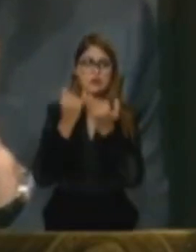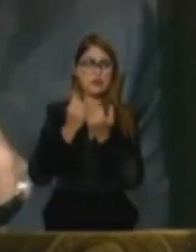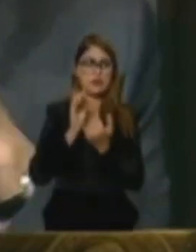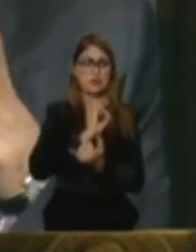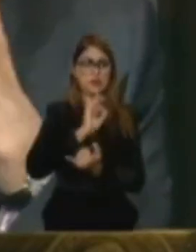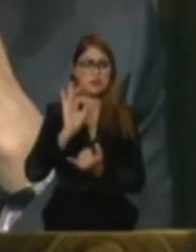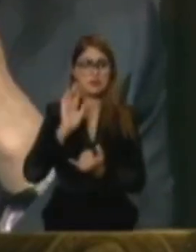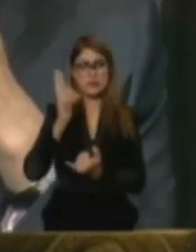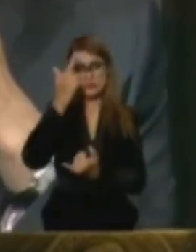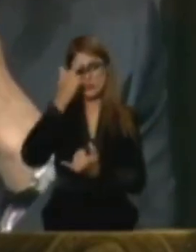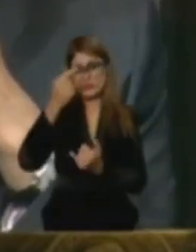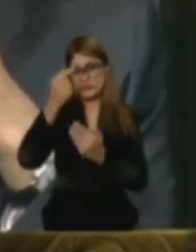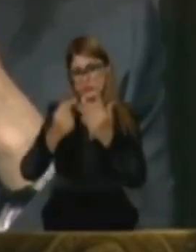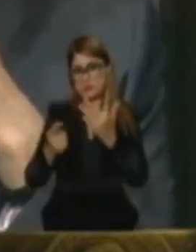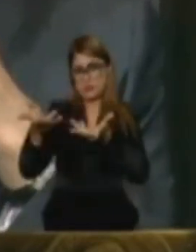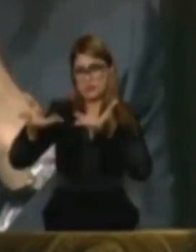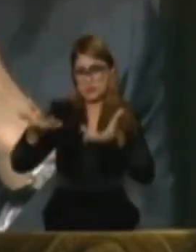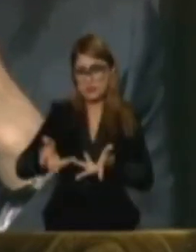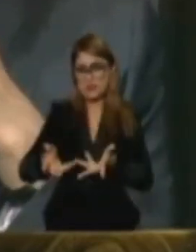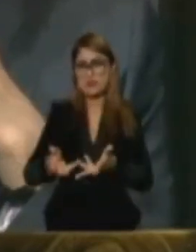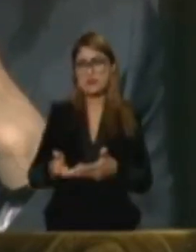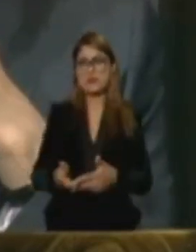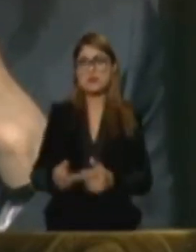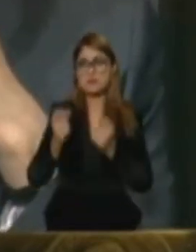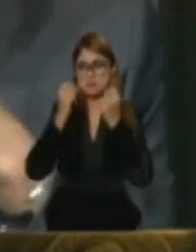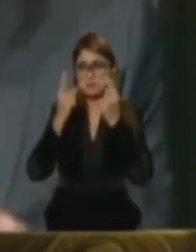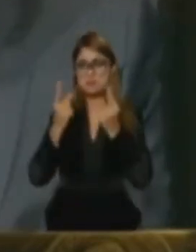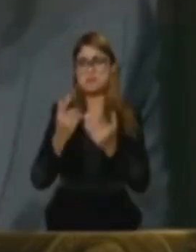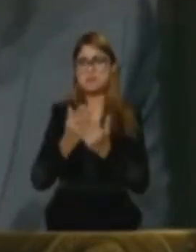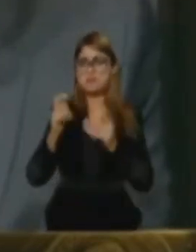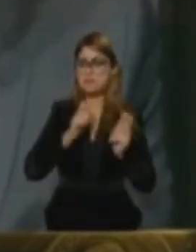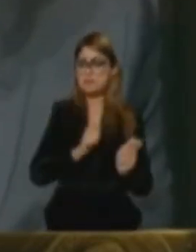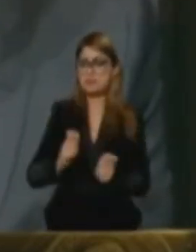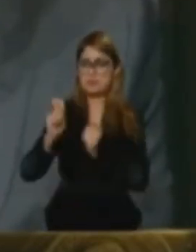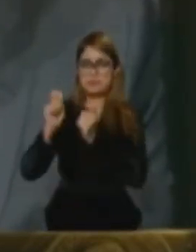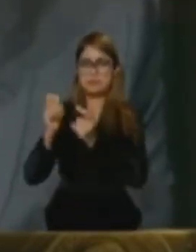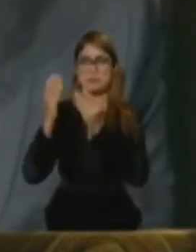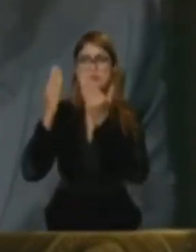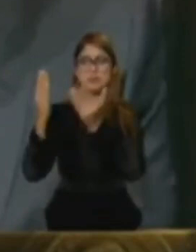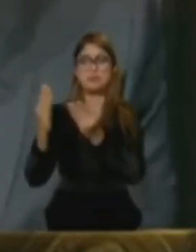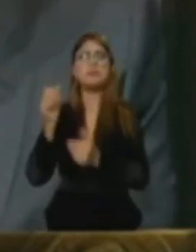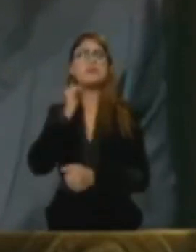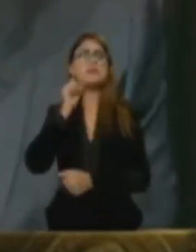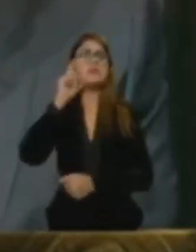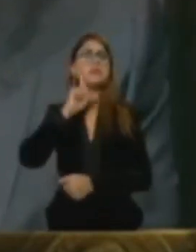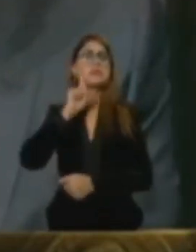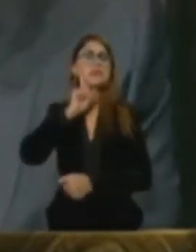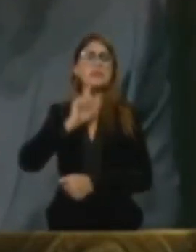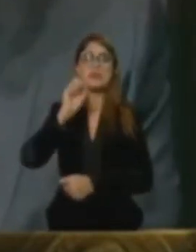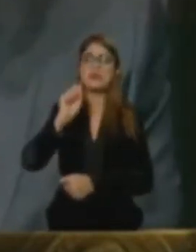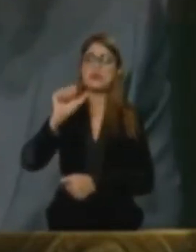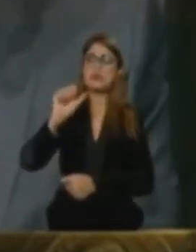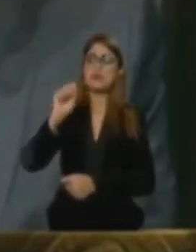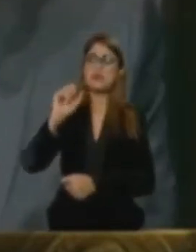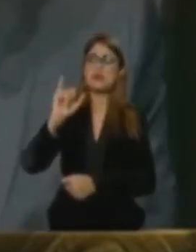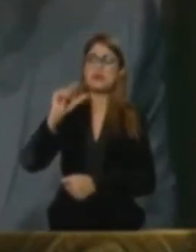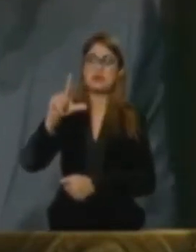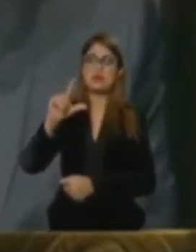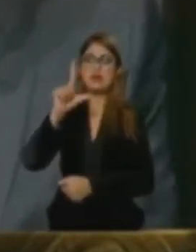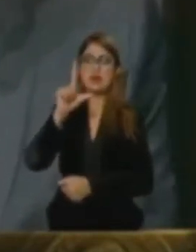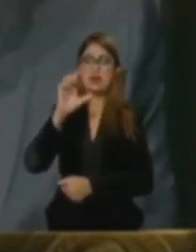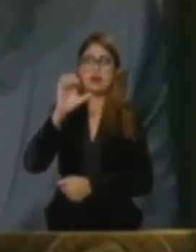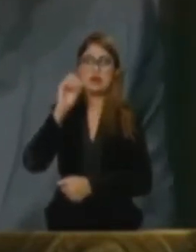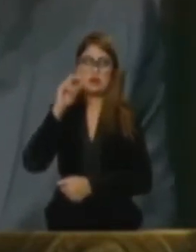méritos. Se concede el uso de la palabra a la senadora Sacil León del Villar, a nombre de la